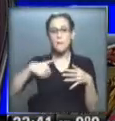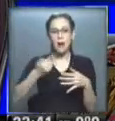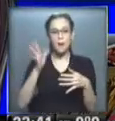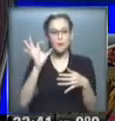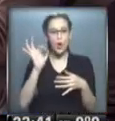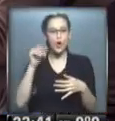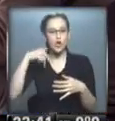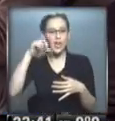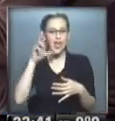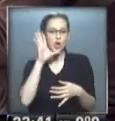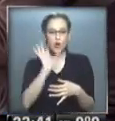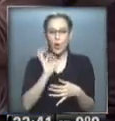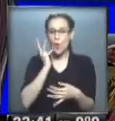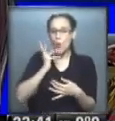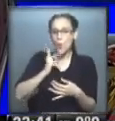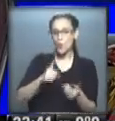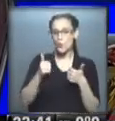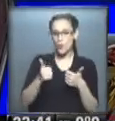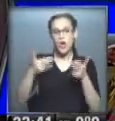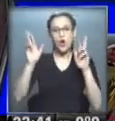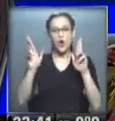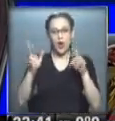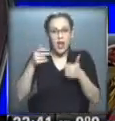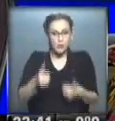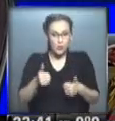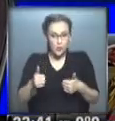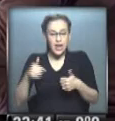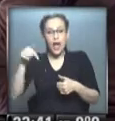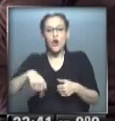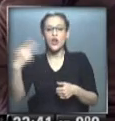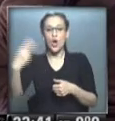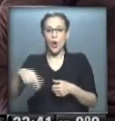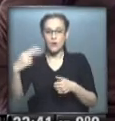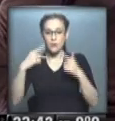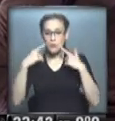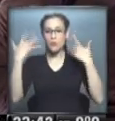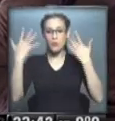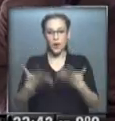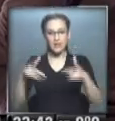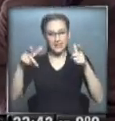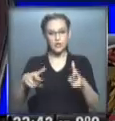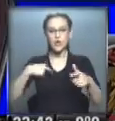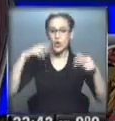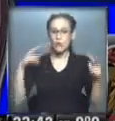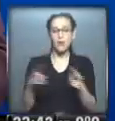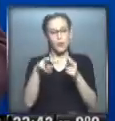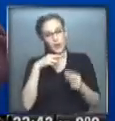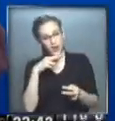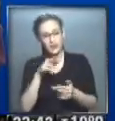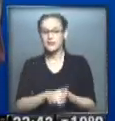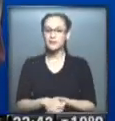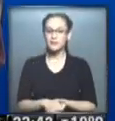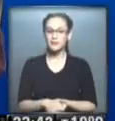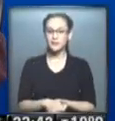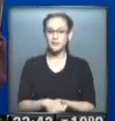banda, ojalá que le vaya bien con el primer disco. Lo van a presentar en Uniclub ahora en noviembre. Muchas gracias, Por favor, nos vemos el viernes. Exacto.